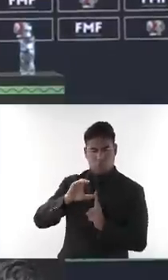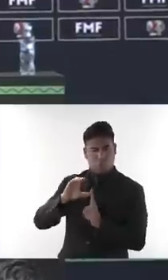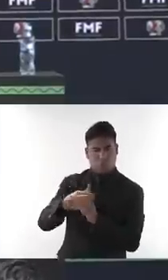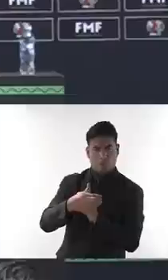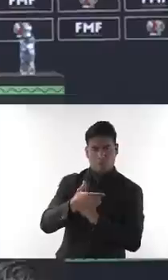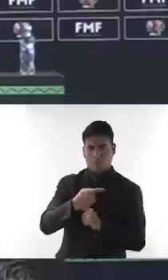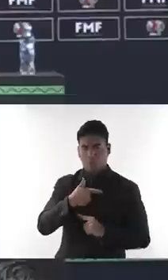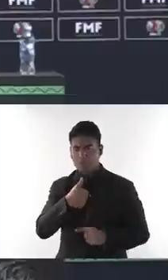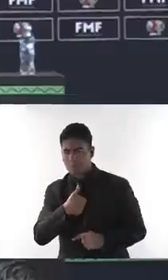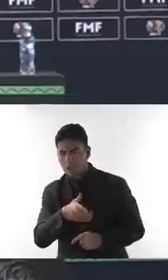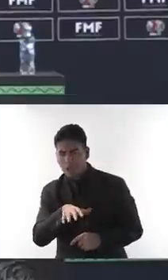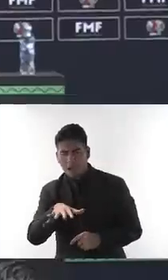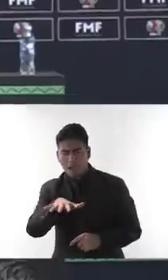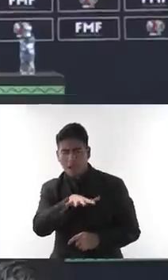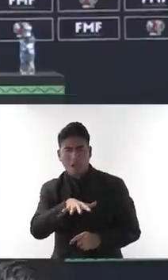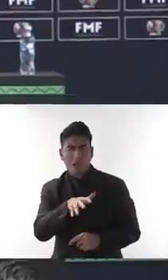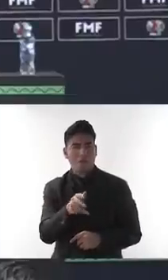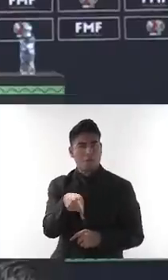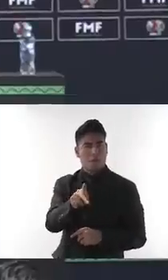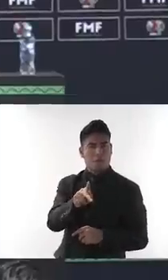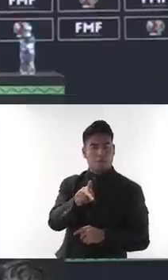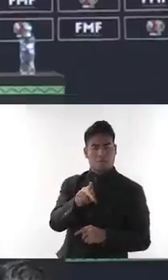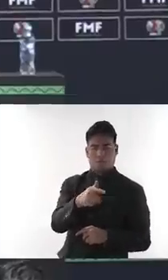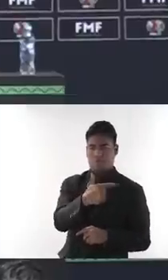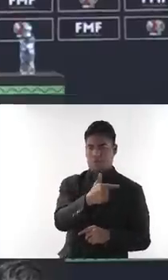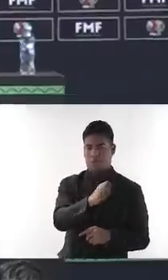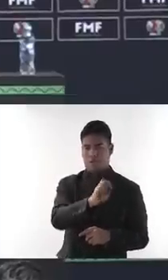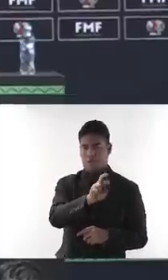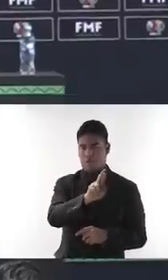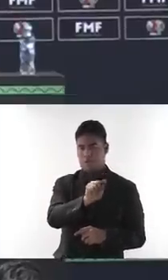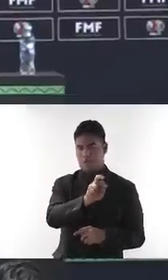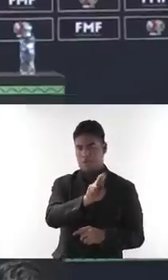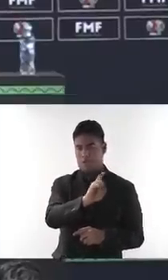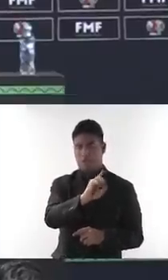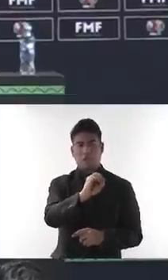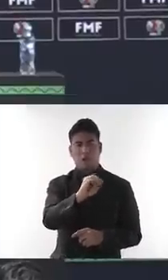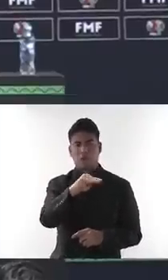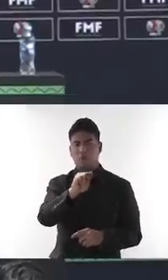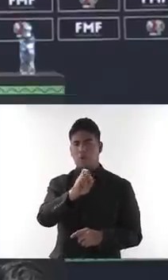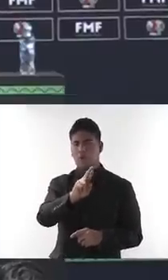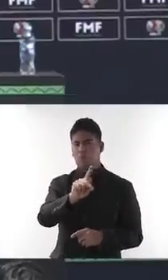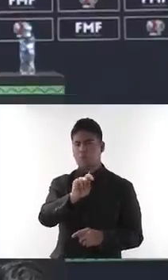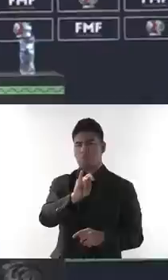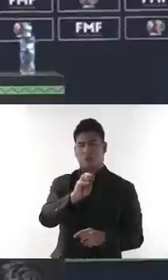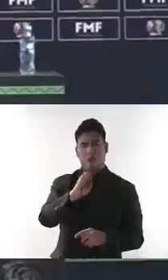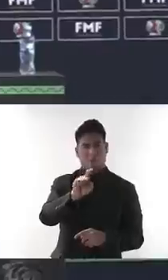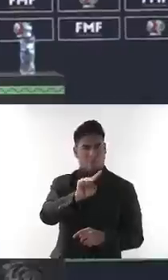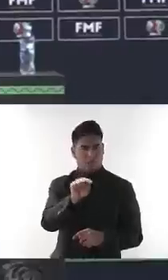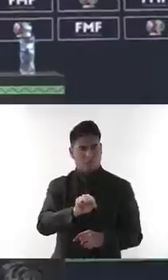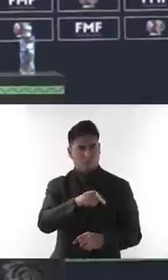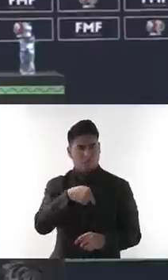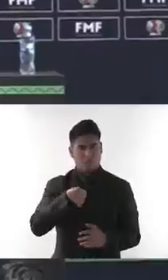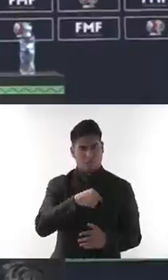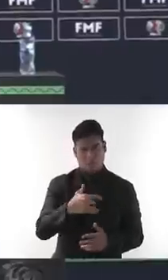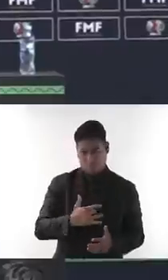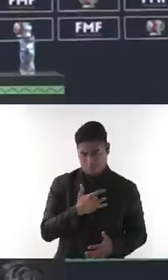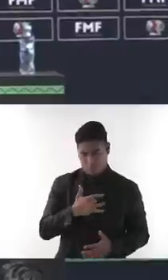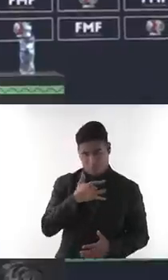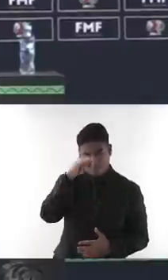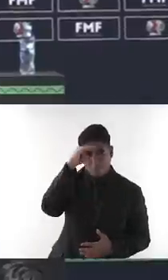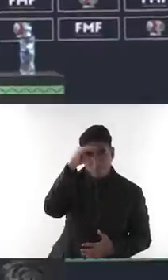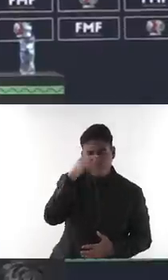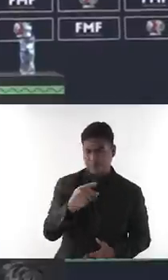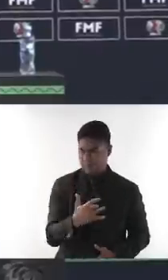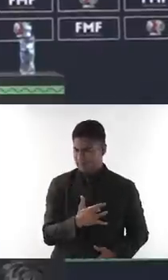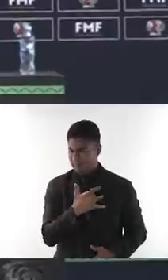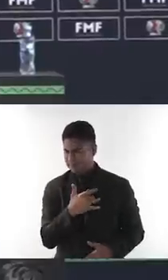a Gerardo Martino cuando parecía que la situación deportiva no estaba dando, digamos, desde el verano quizás, donde